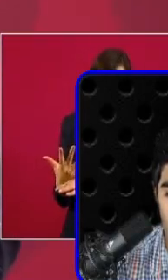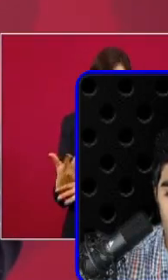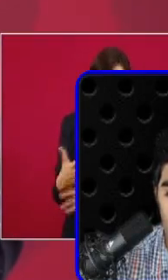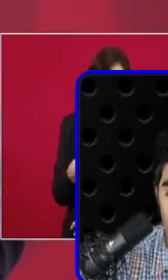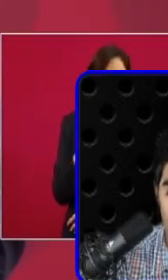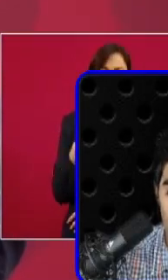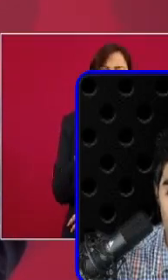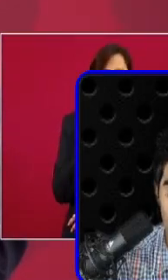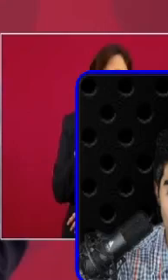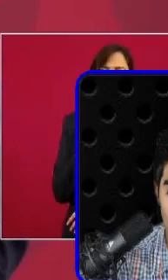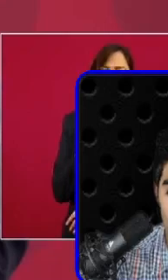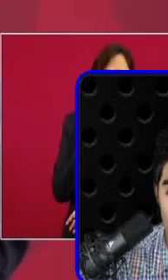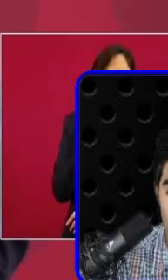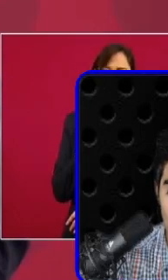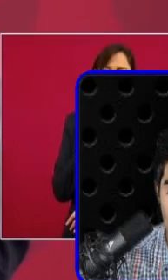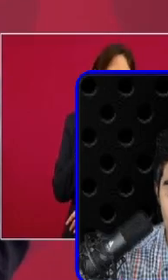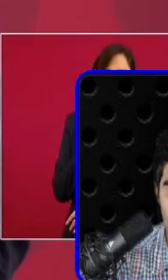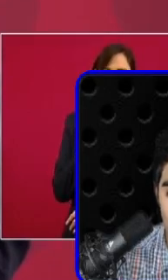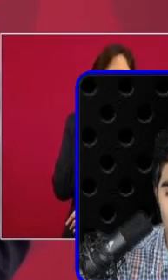percibí